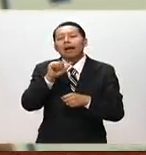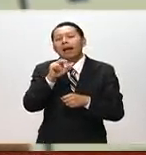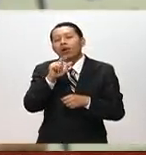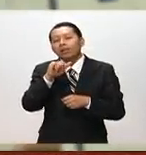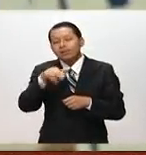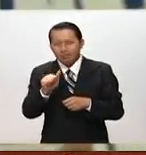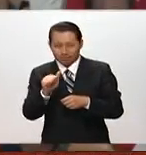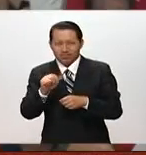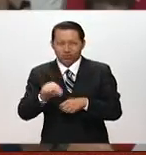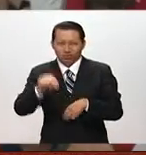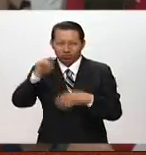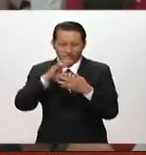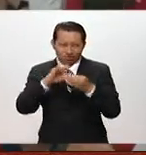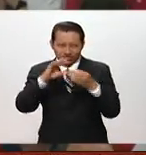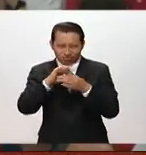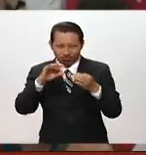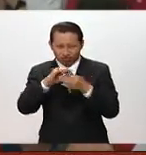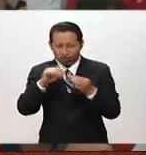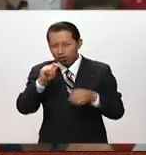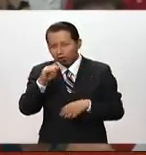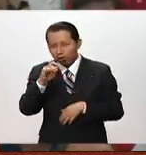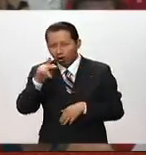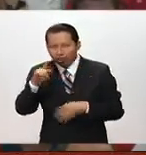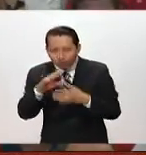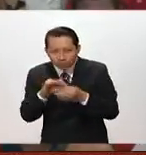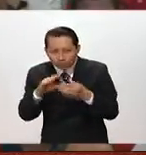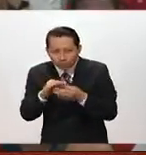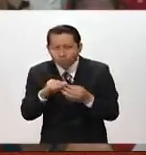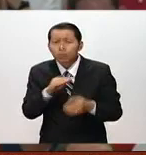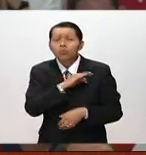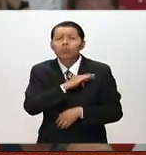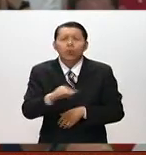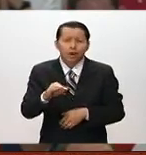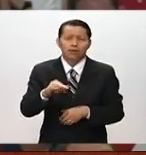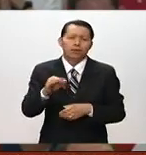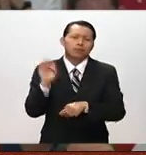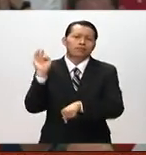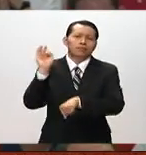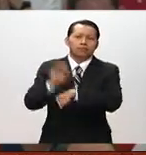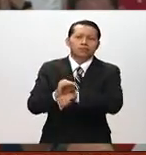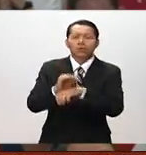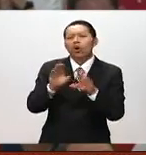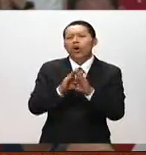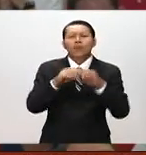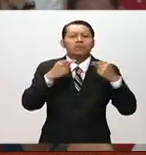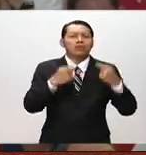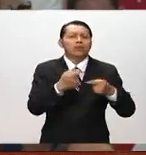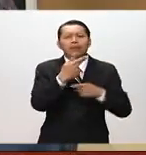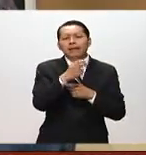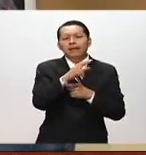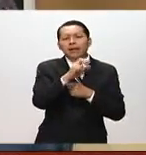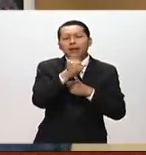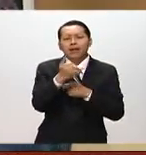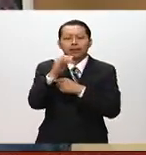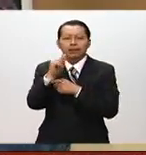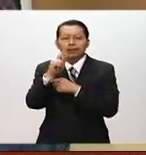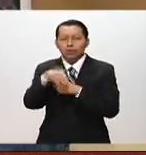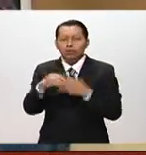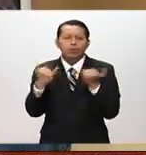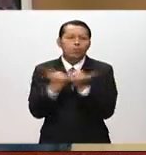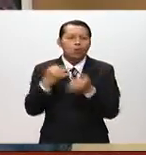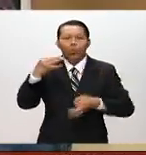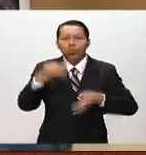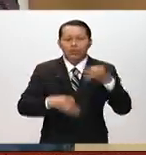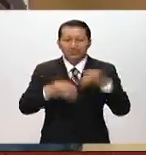presidencia de Estados Unidos, Donald Trump, dijo que solo los defensores de armas podrían detener a su rival Hillary Clinton y a los jueces de la Suprema Corte